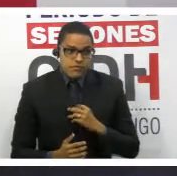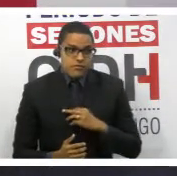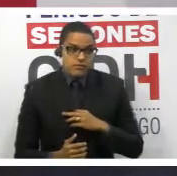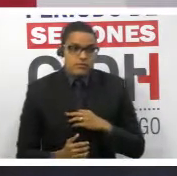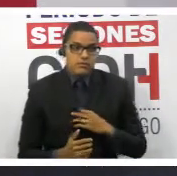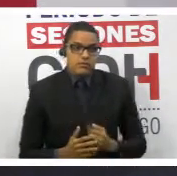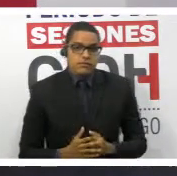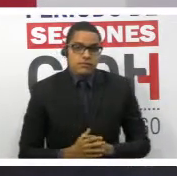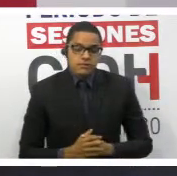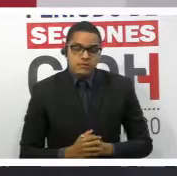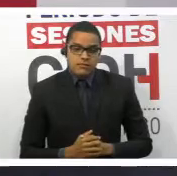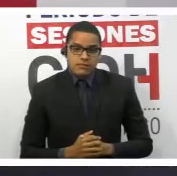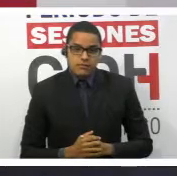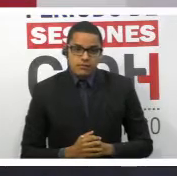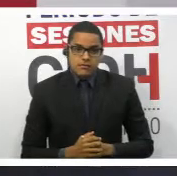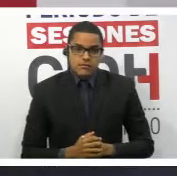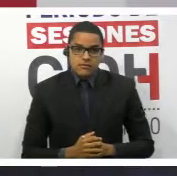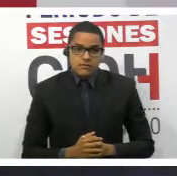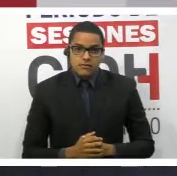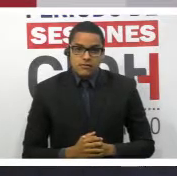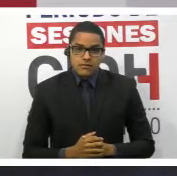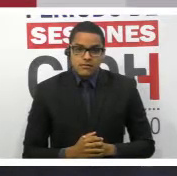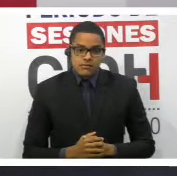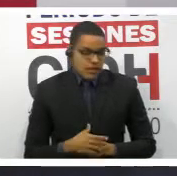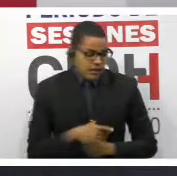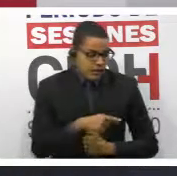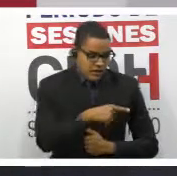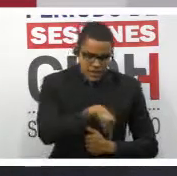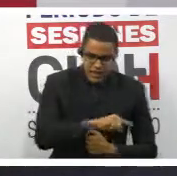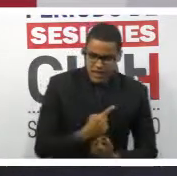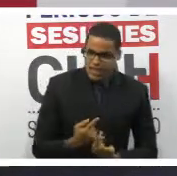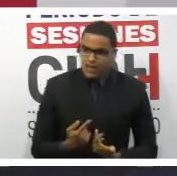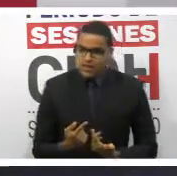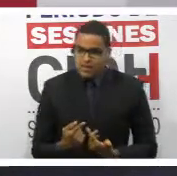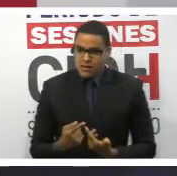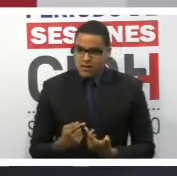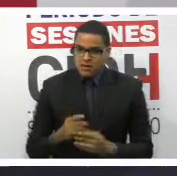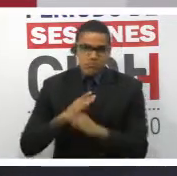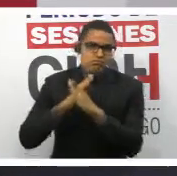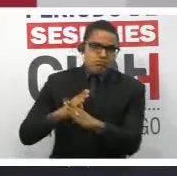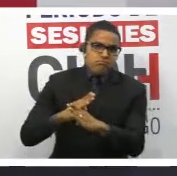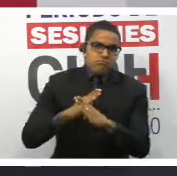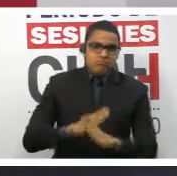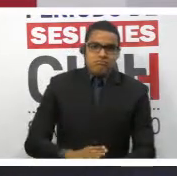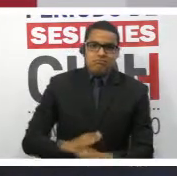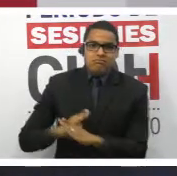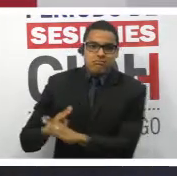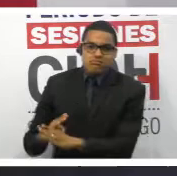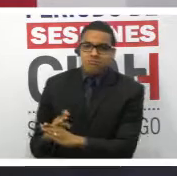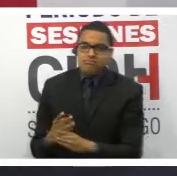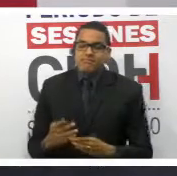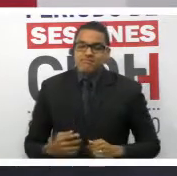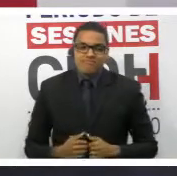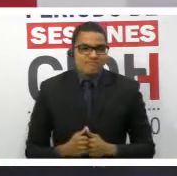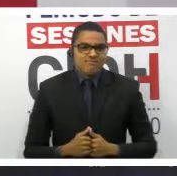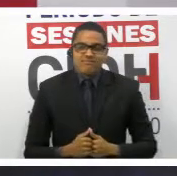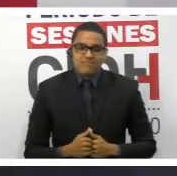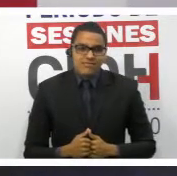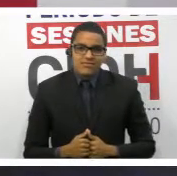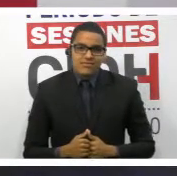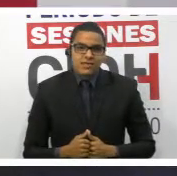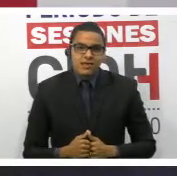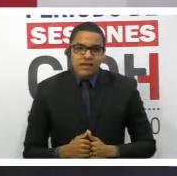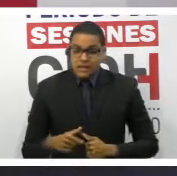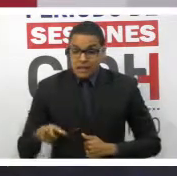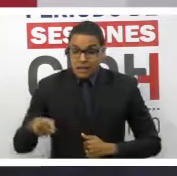the internet of life puso en marcha disculpad vaya